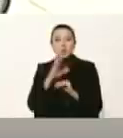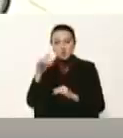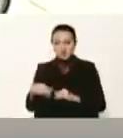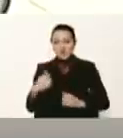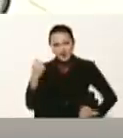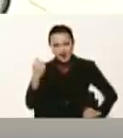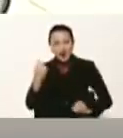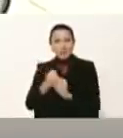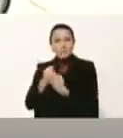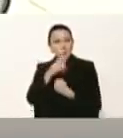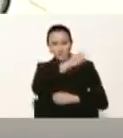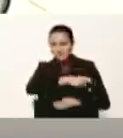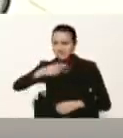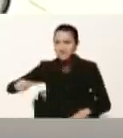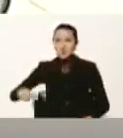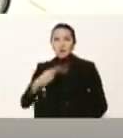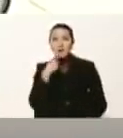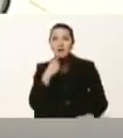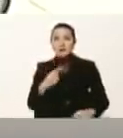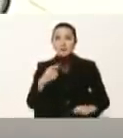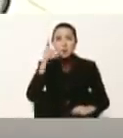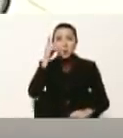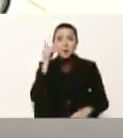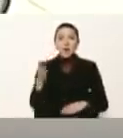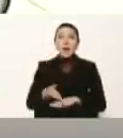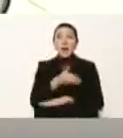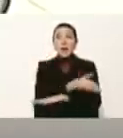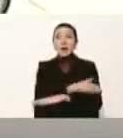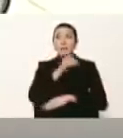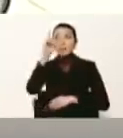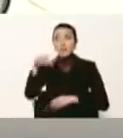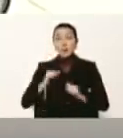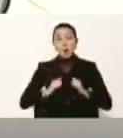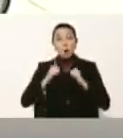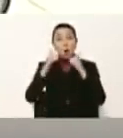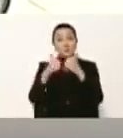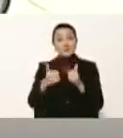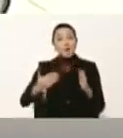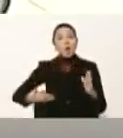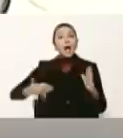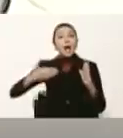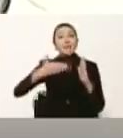nuestra vicepresidenta ejecutiva. Y comenzaron a atacar